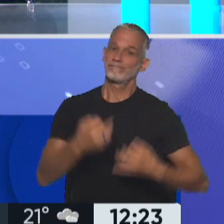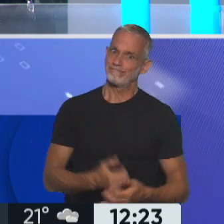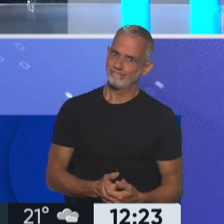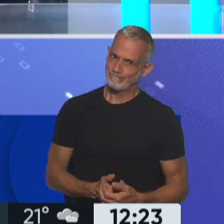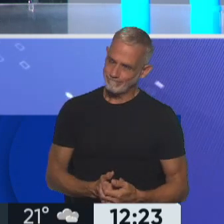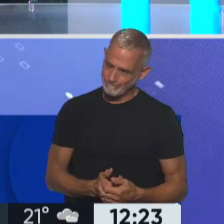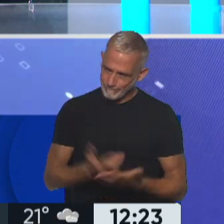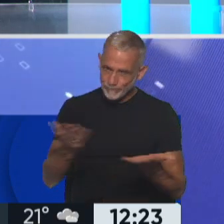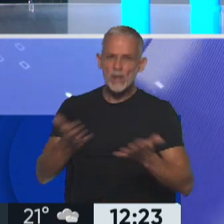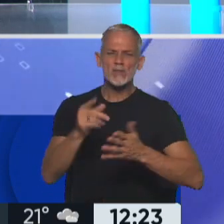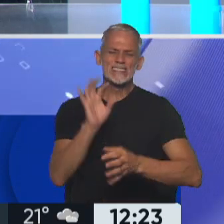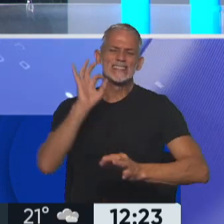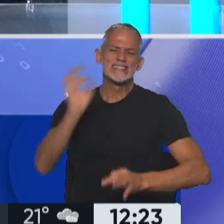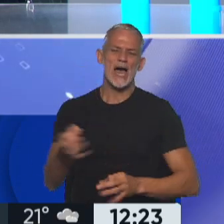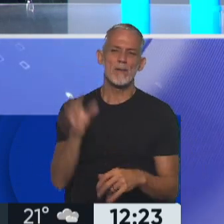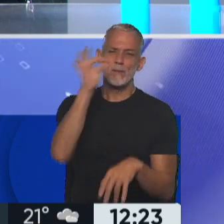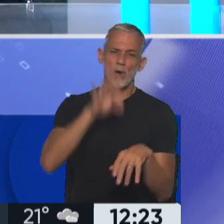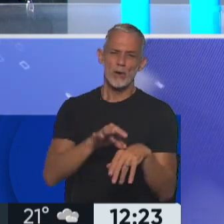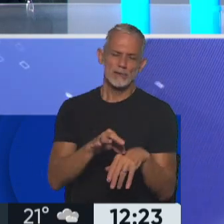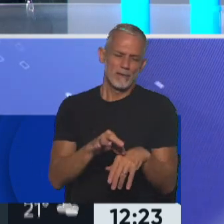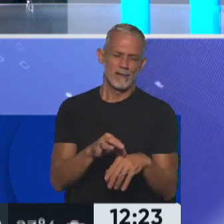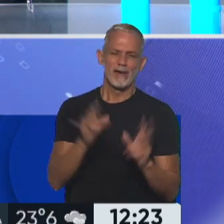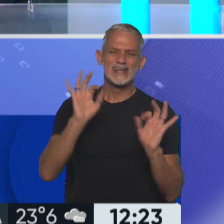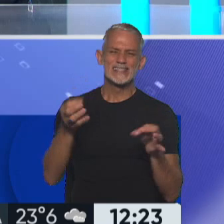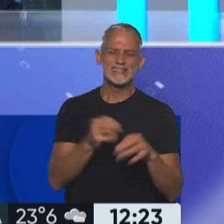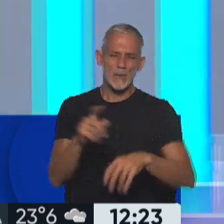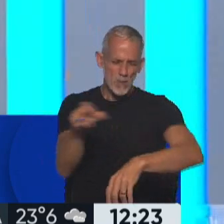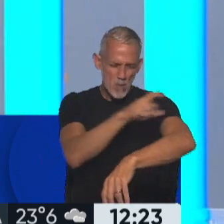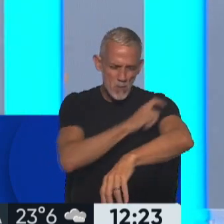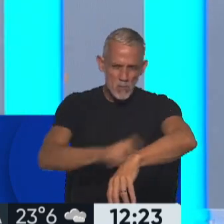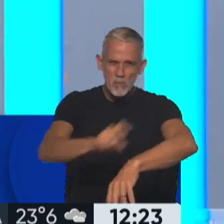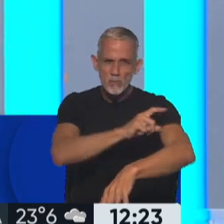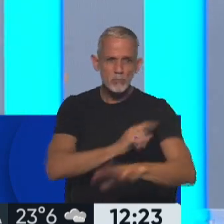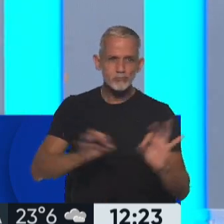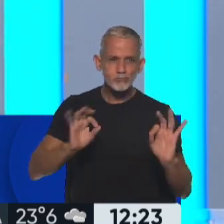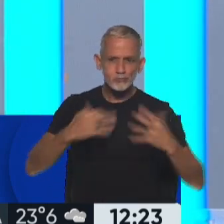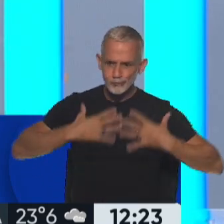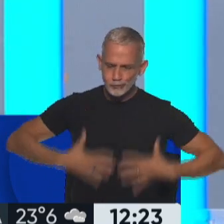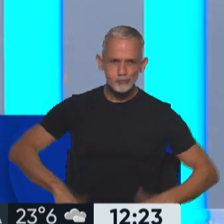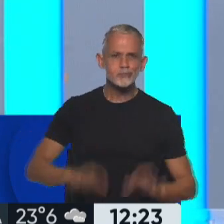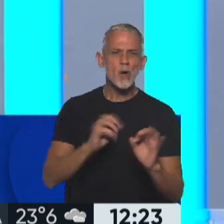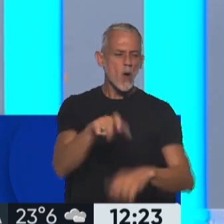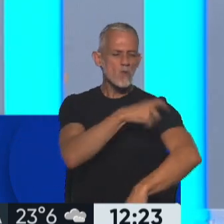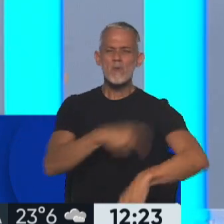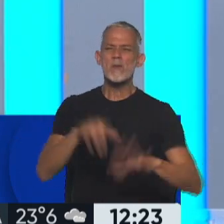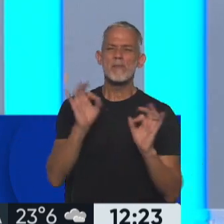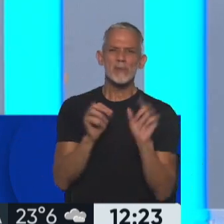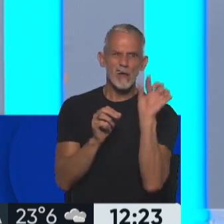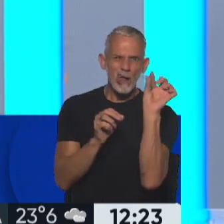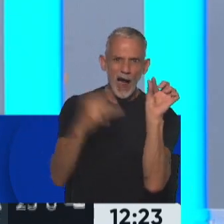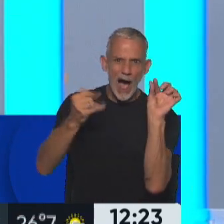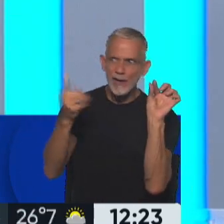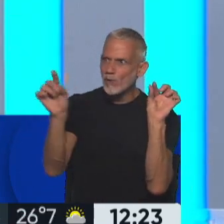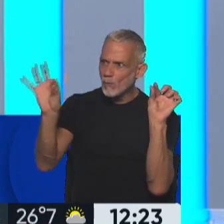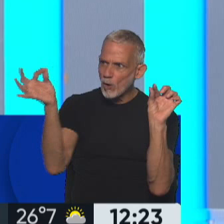dengue, si algo que está acostumbrado, tiene puntería. Nosotros tenemos el 70-80% de nuestra superficie corporal permanentemente